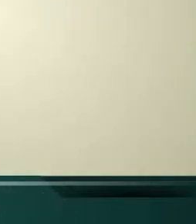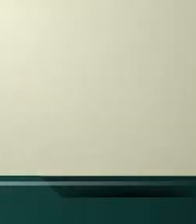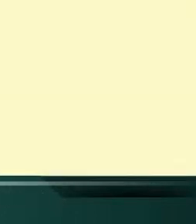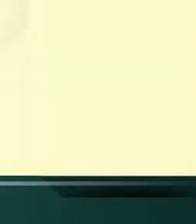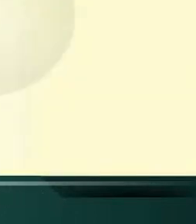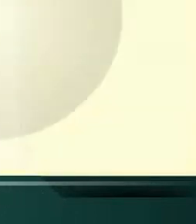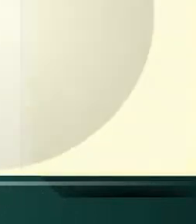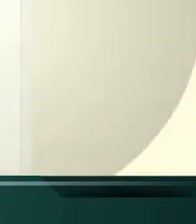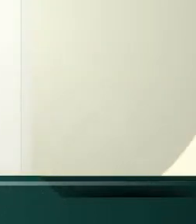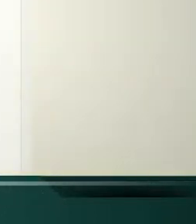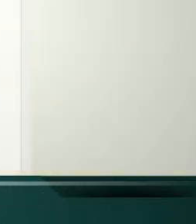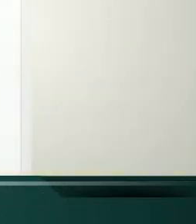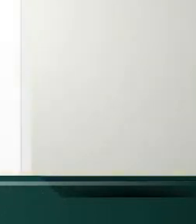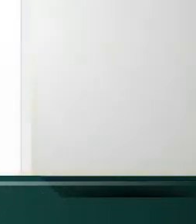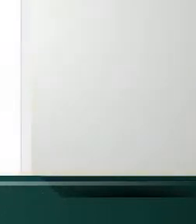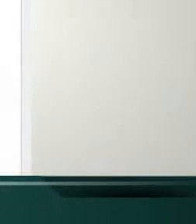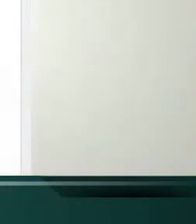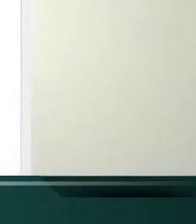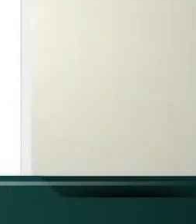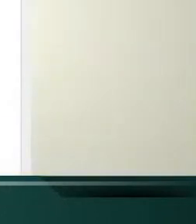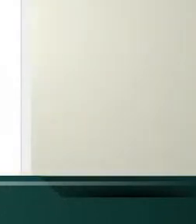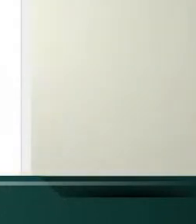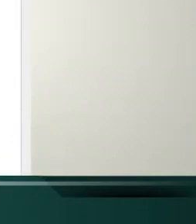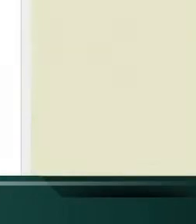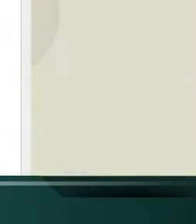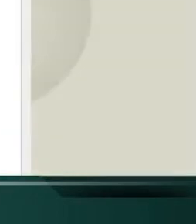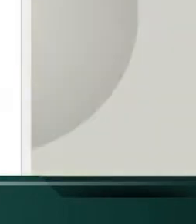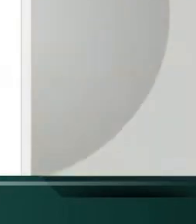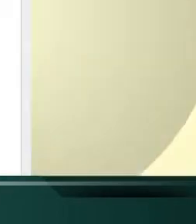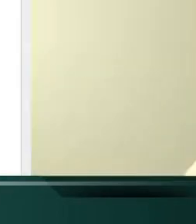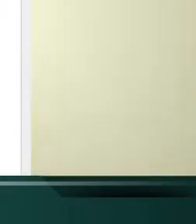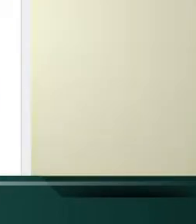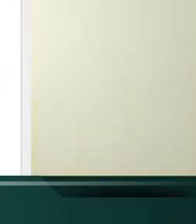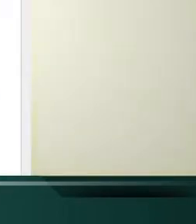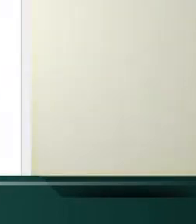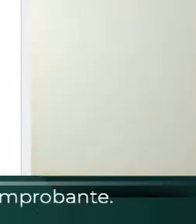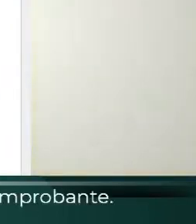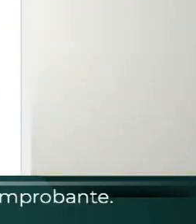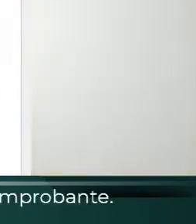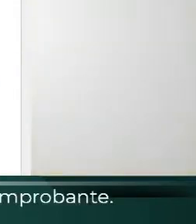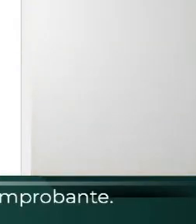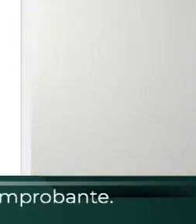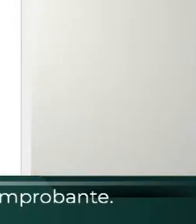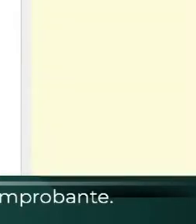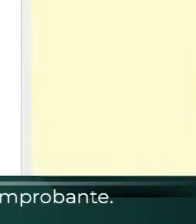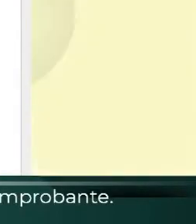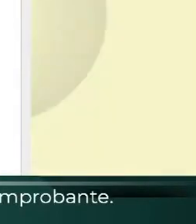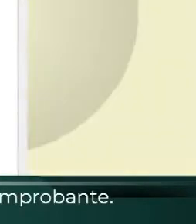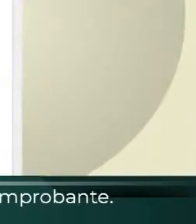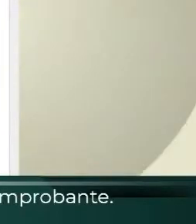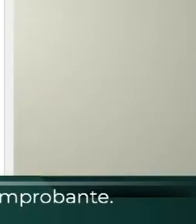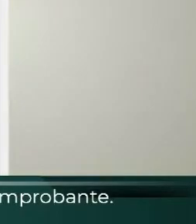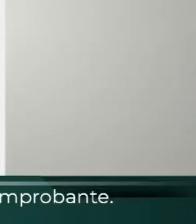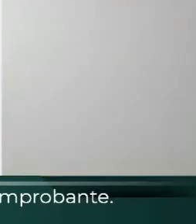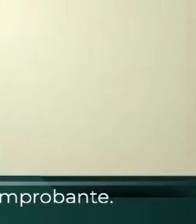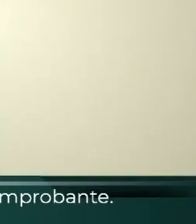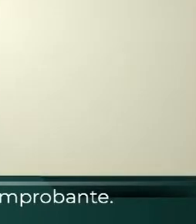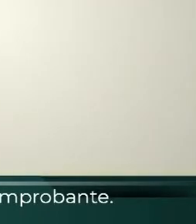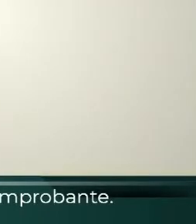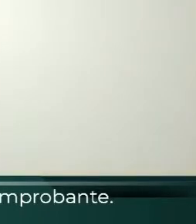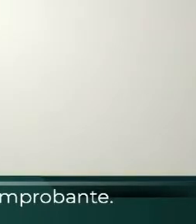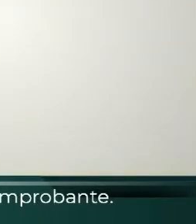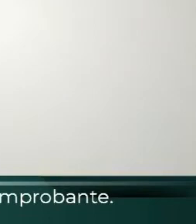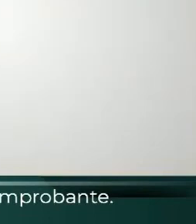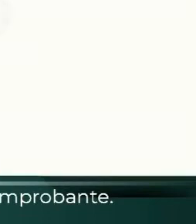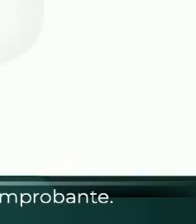centavos. Para concluir, presiona Confirmar datos. El banco te emitirá un recibo